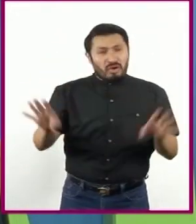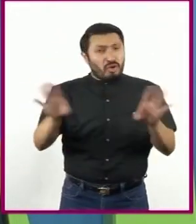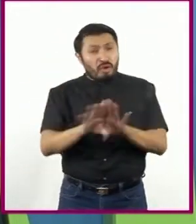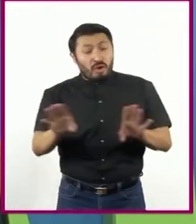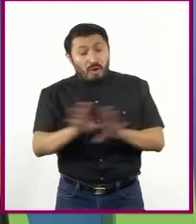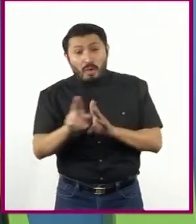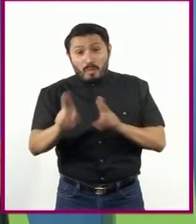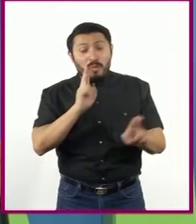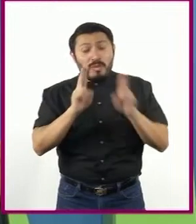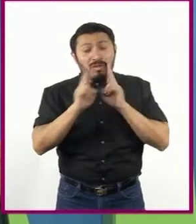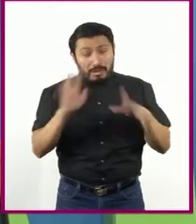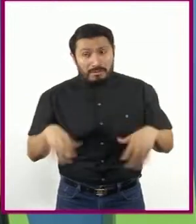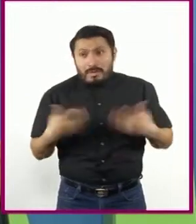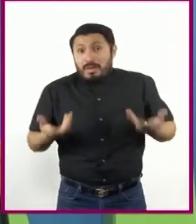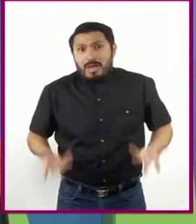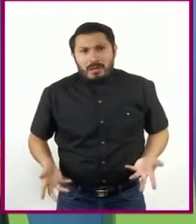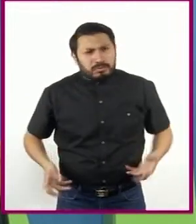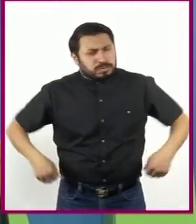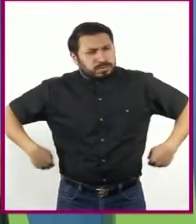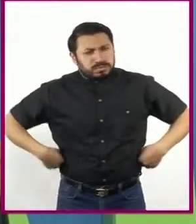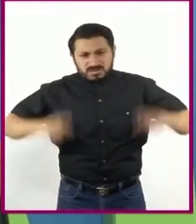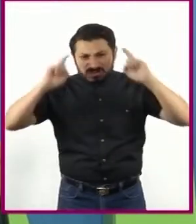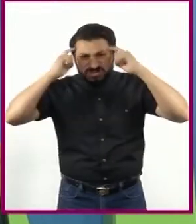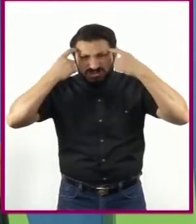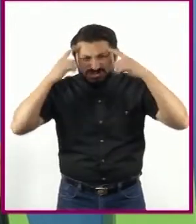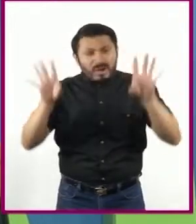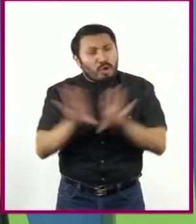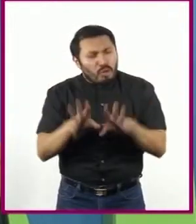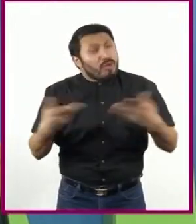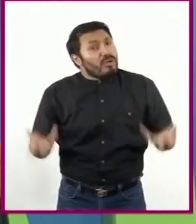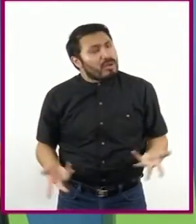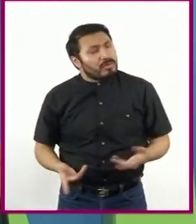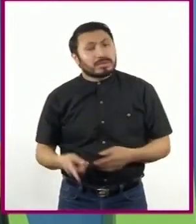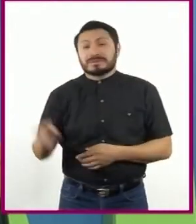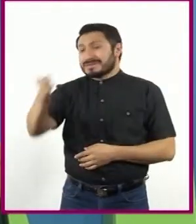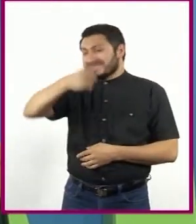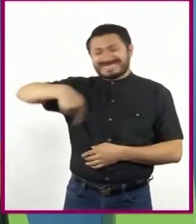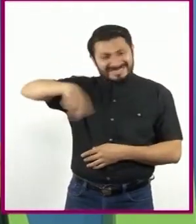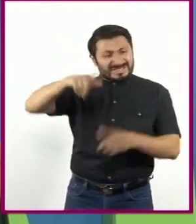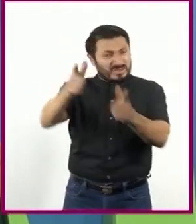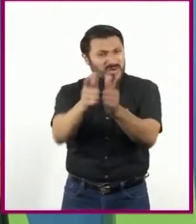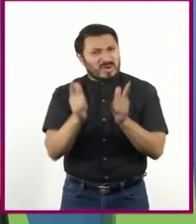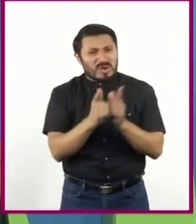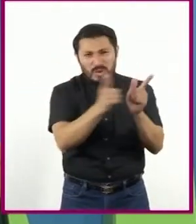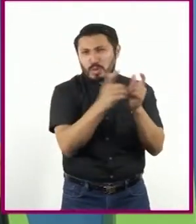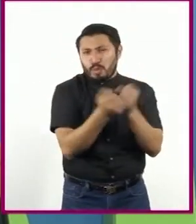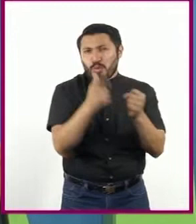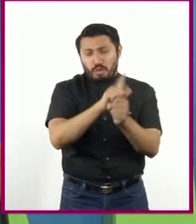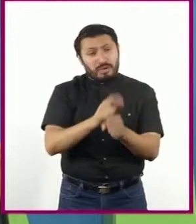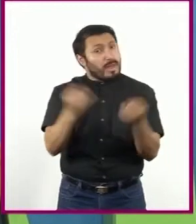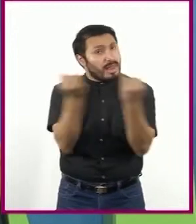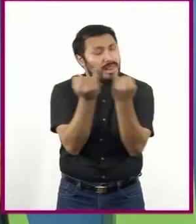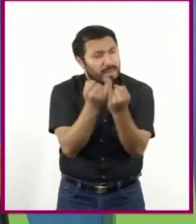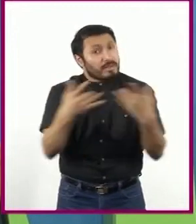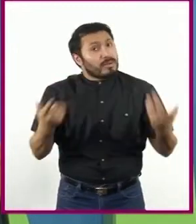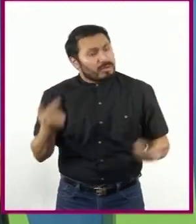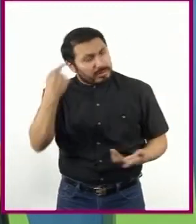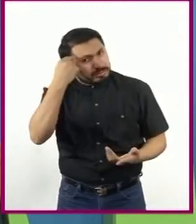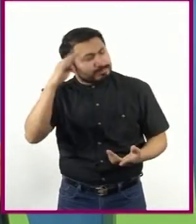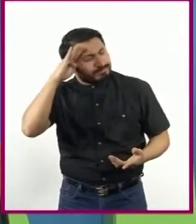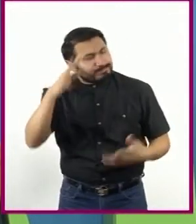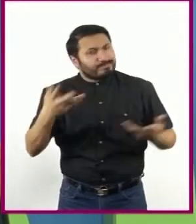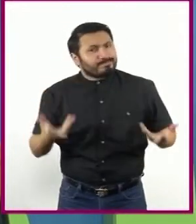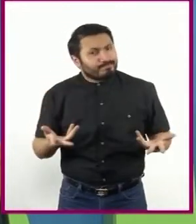esta noticia los habitantes de Nueva España? ¿La postura de todos los grupos sociales fue la misma?